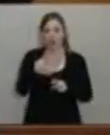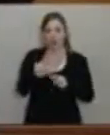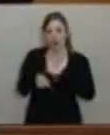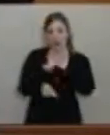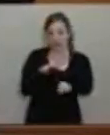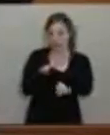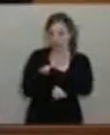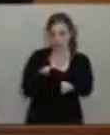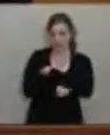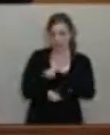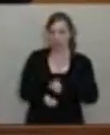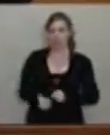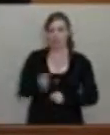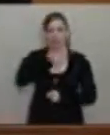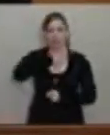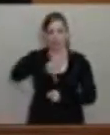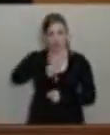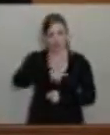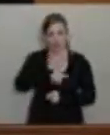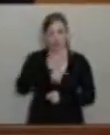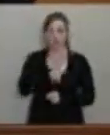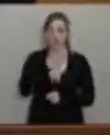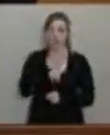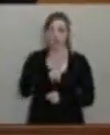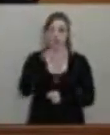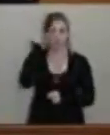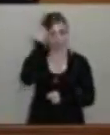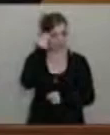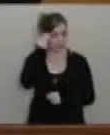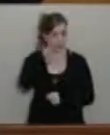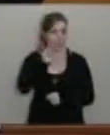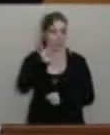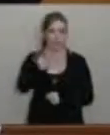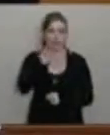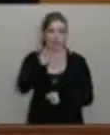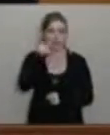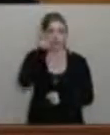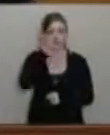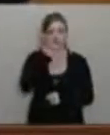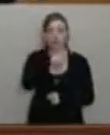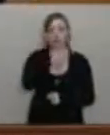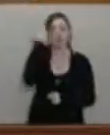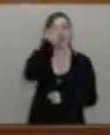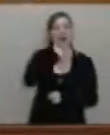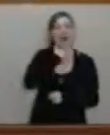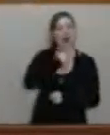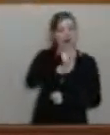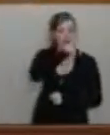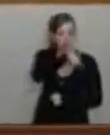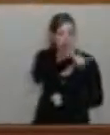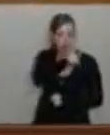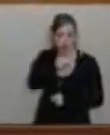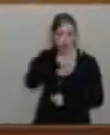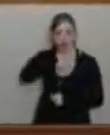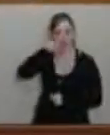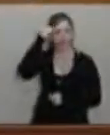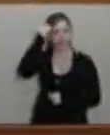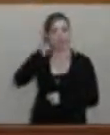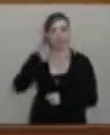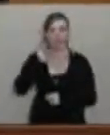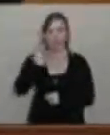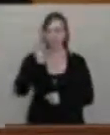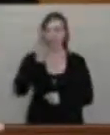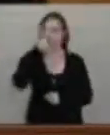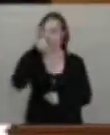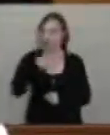estratégicos. Y a nosotros, efectivamente, nos parece bien. No sé si a usted le parece gracioso. A nosotros nos parece bien. Lo que no nos parece